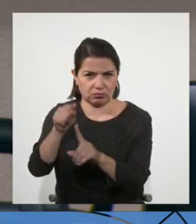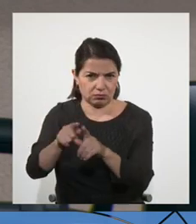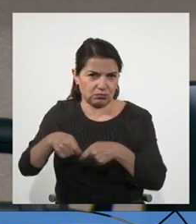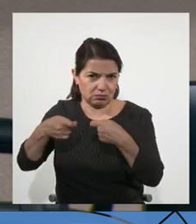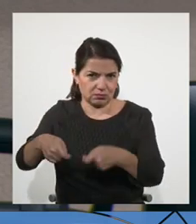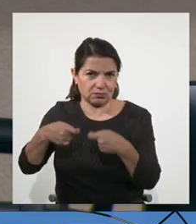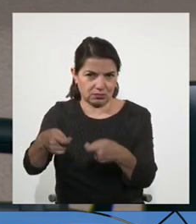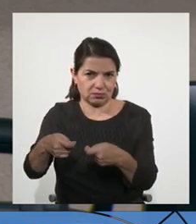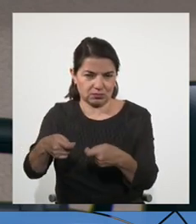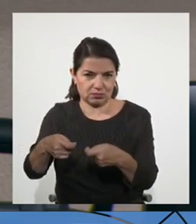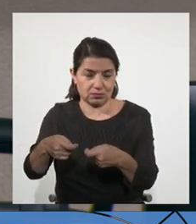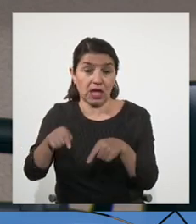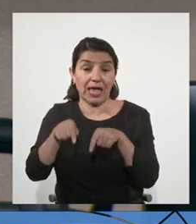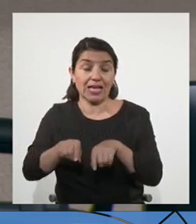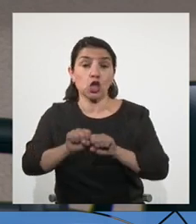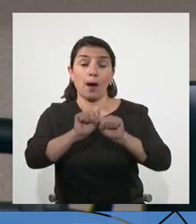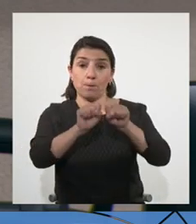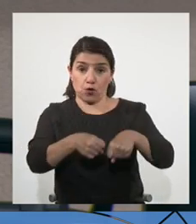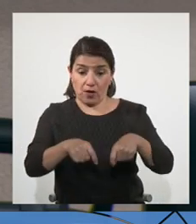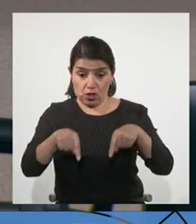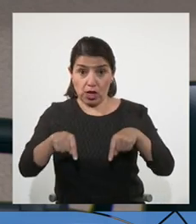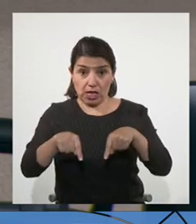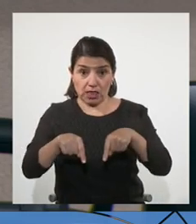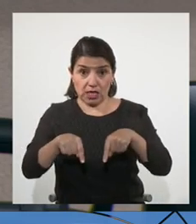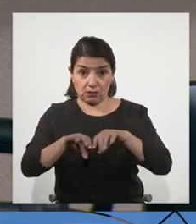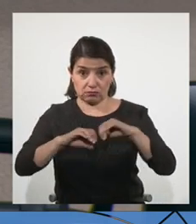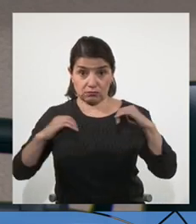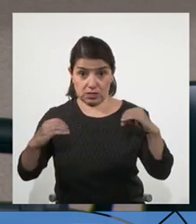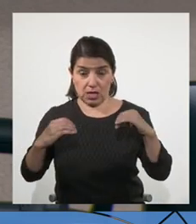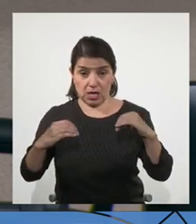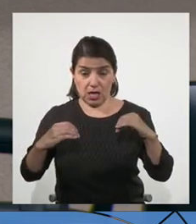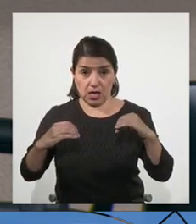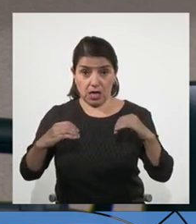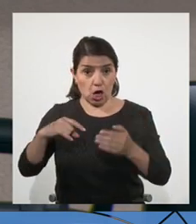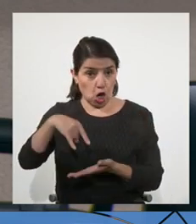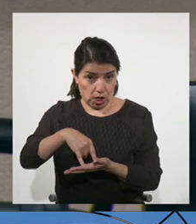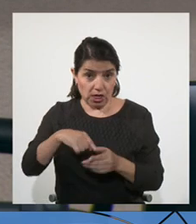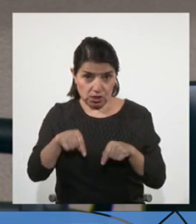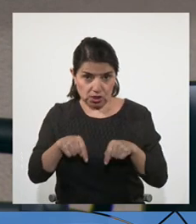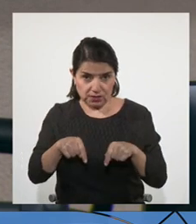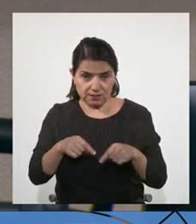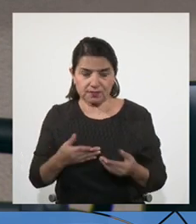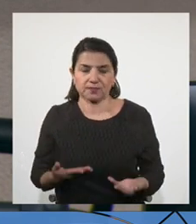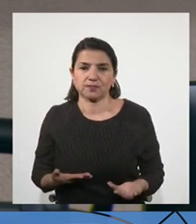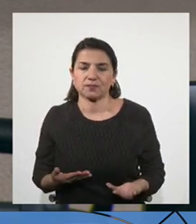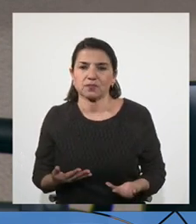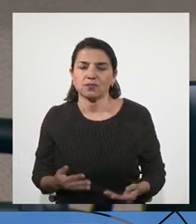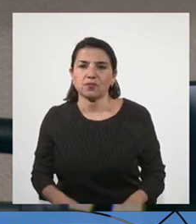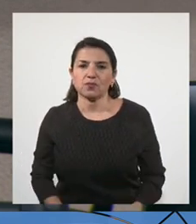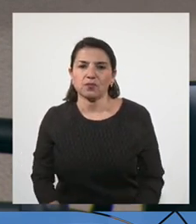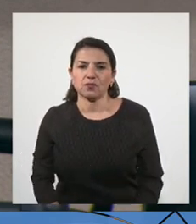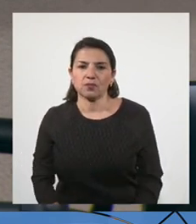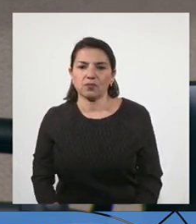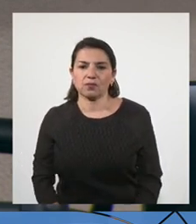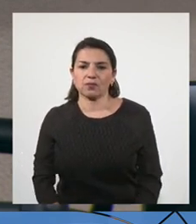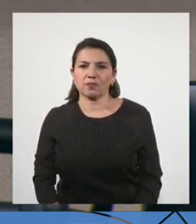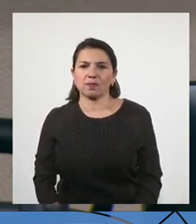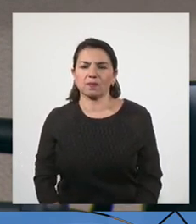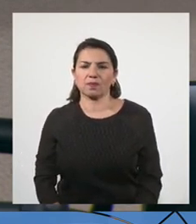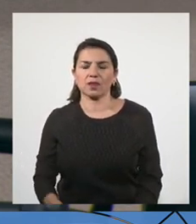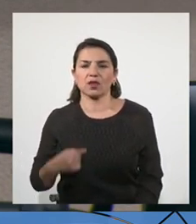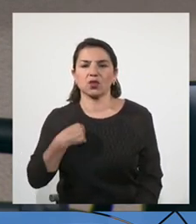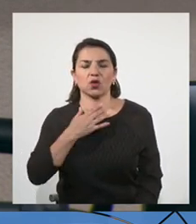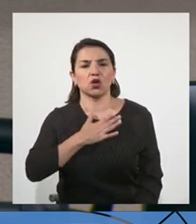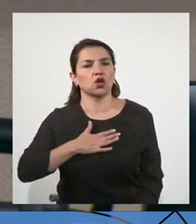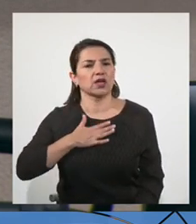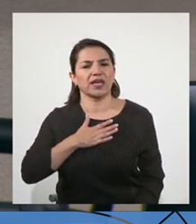Ahora, que es algo que fue aprobado en este Congreso, ¿no es cierto? Okay. Ahora, yo creo que llegar y cambiar eso